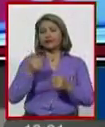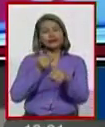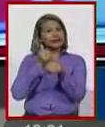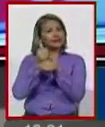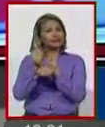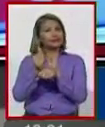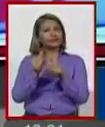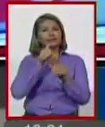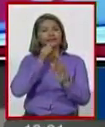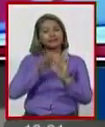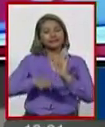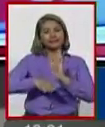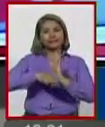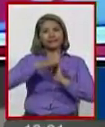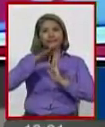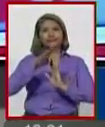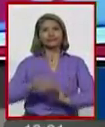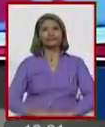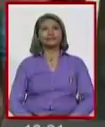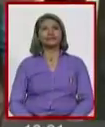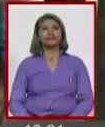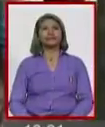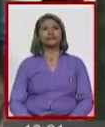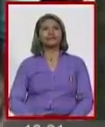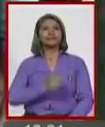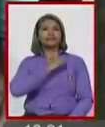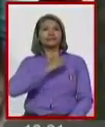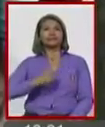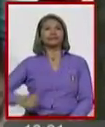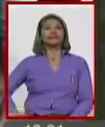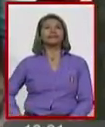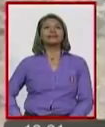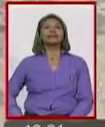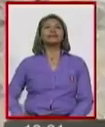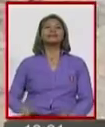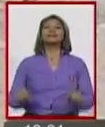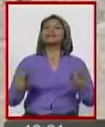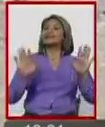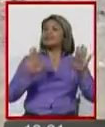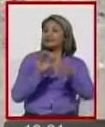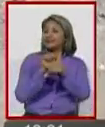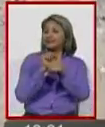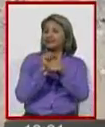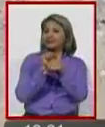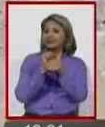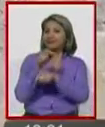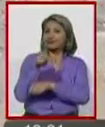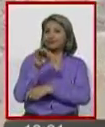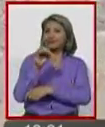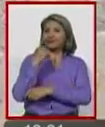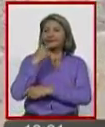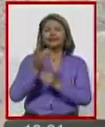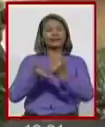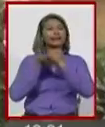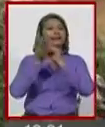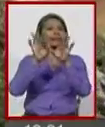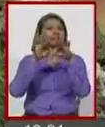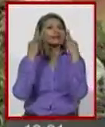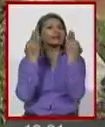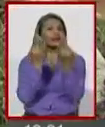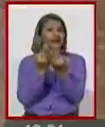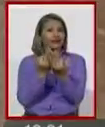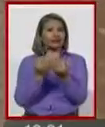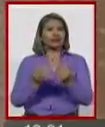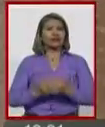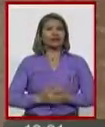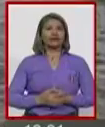habría ocasionado la inundación. La gobernación desde este domingo se encuentra trabajando en la localidad de Porongo para poder ayudar a las familias que se